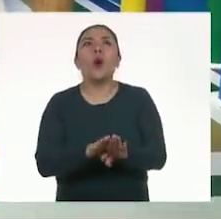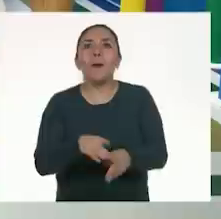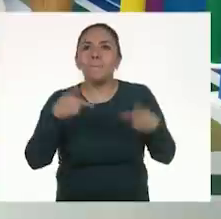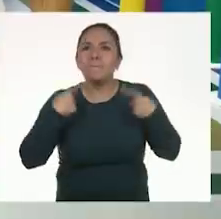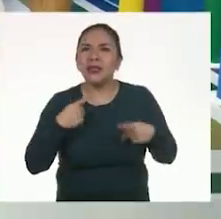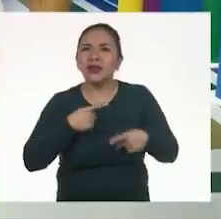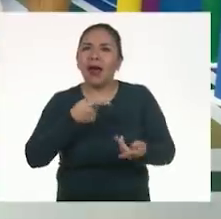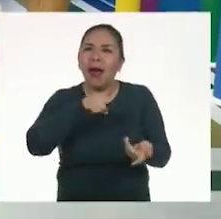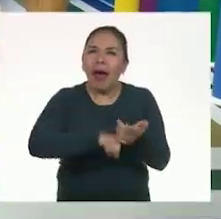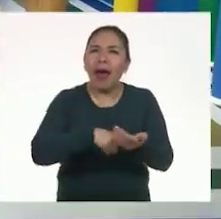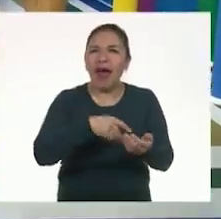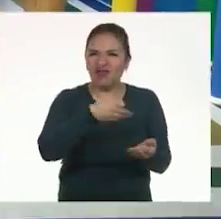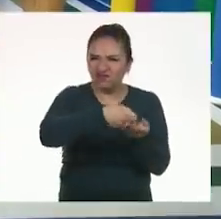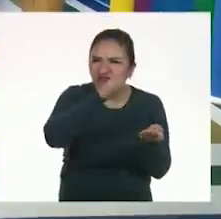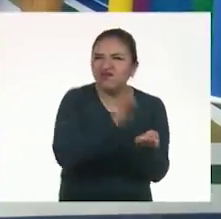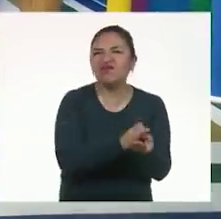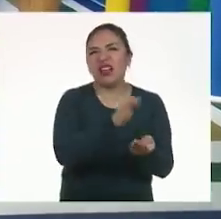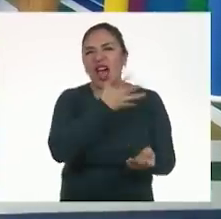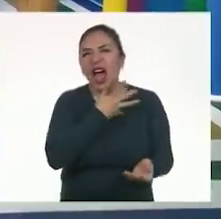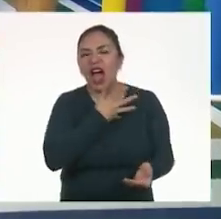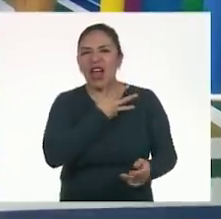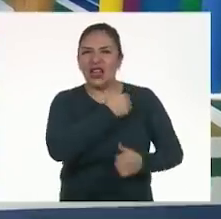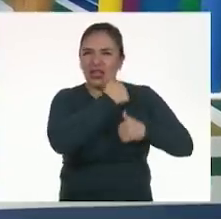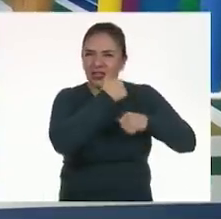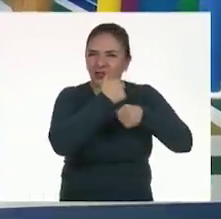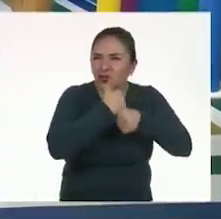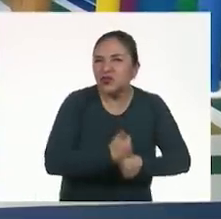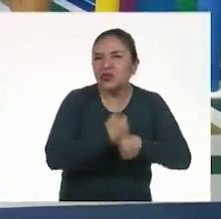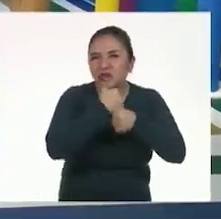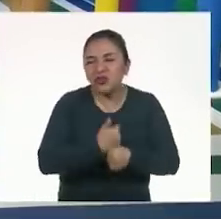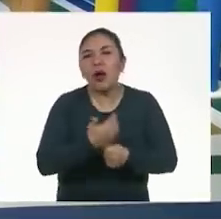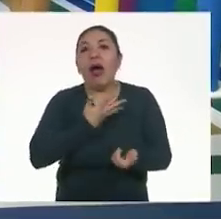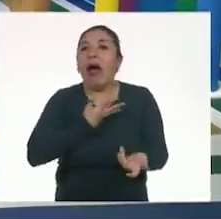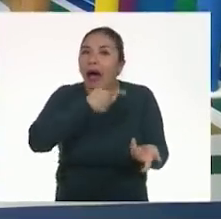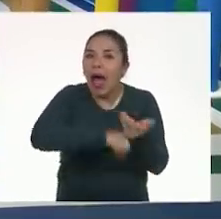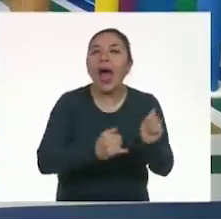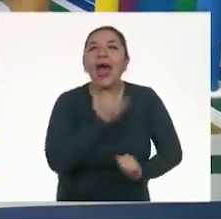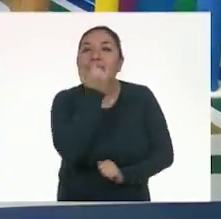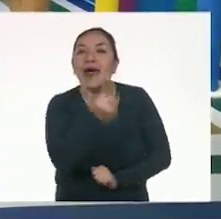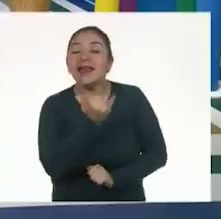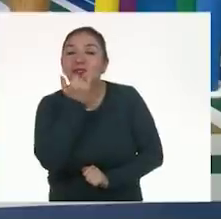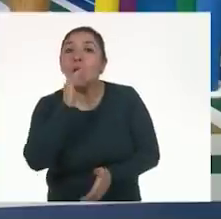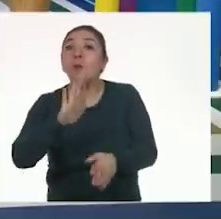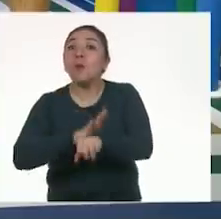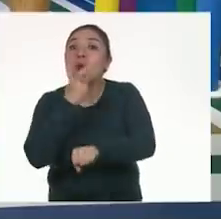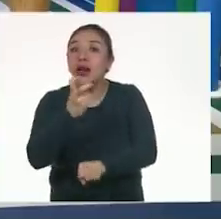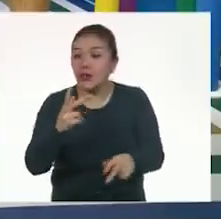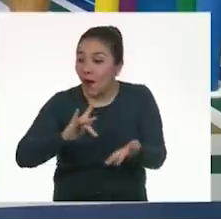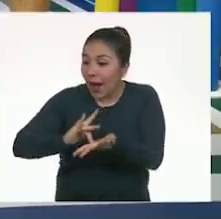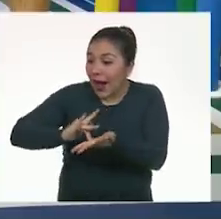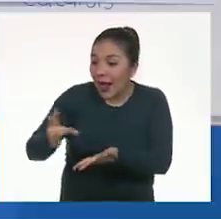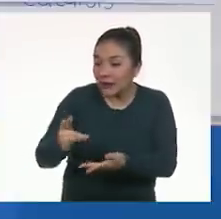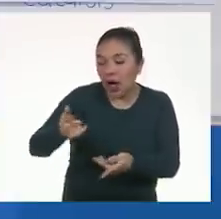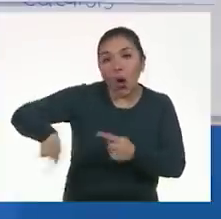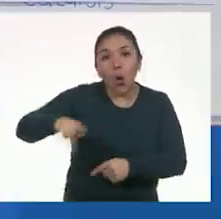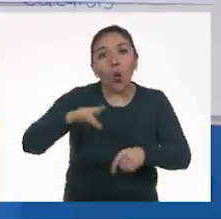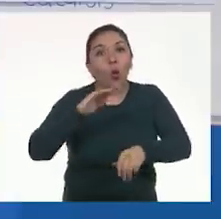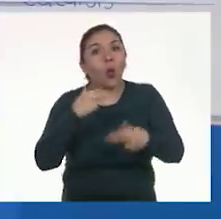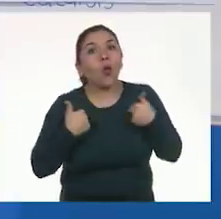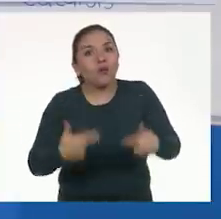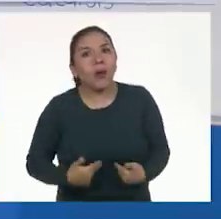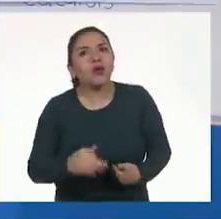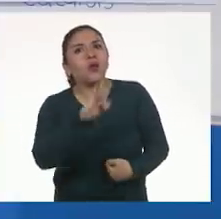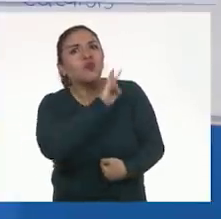héroes trágicos que han cometido errores trágicos, ha sucedido que la humanidad ha podido lograr